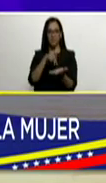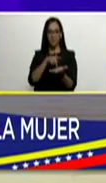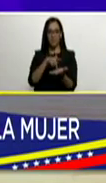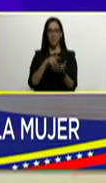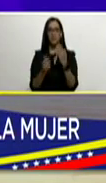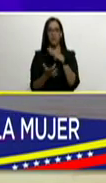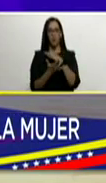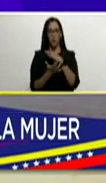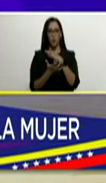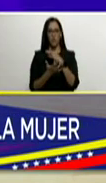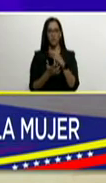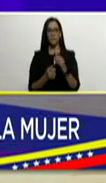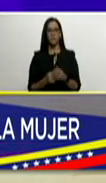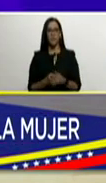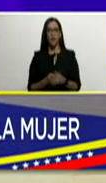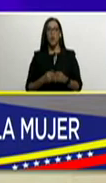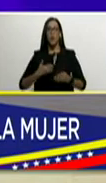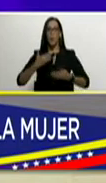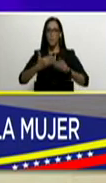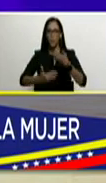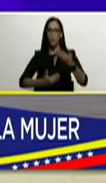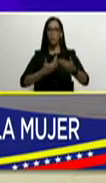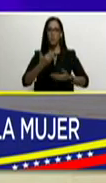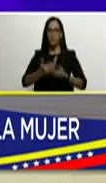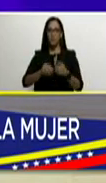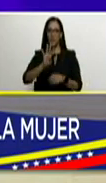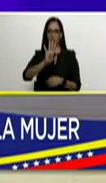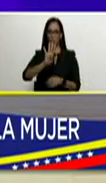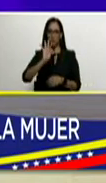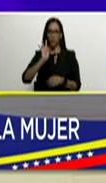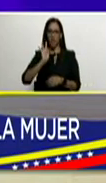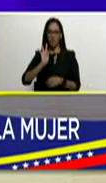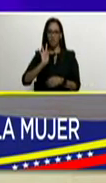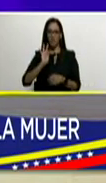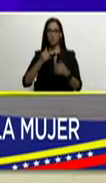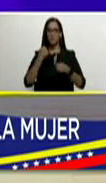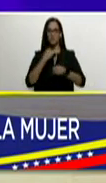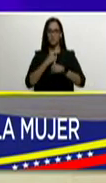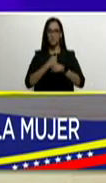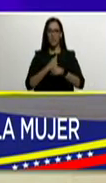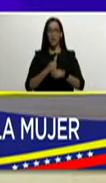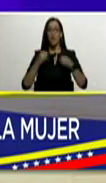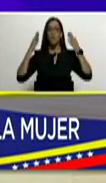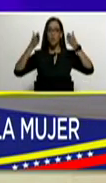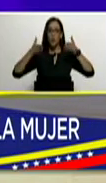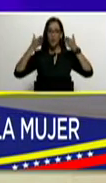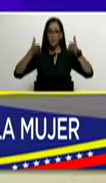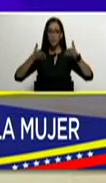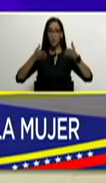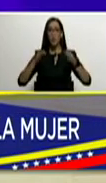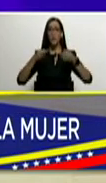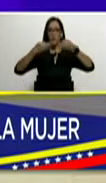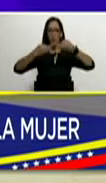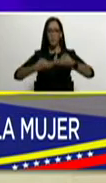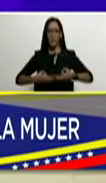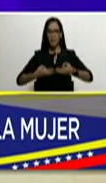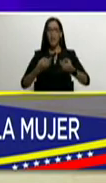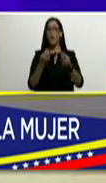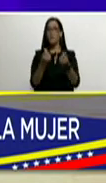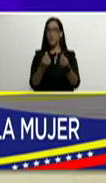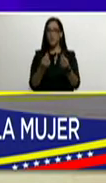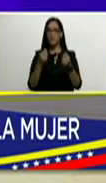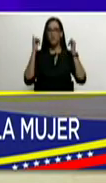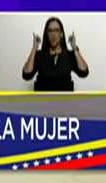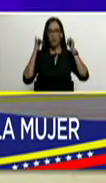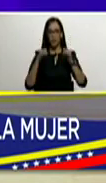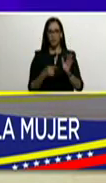tecnológica, los procesos de las 4 F de emprendimiento: formación, formalización, financiamiento y